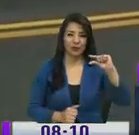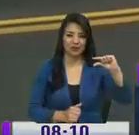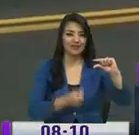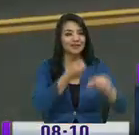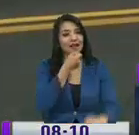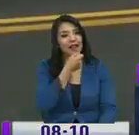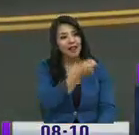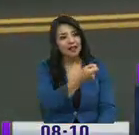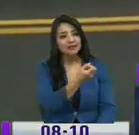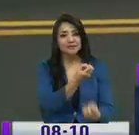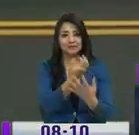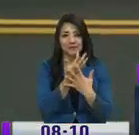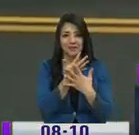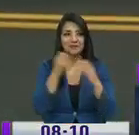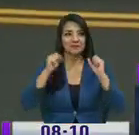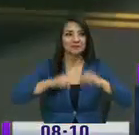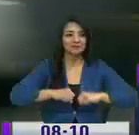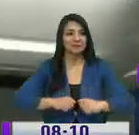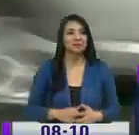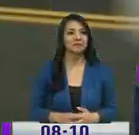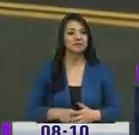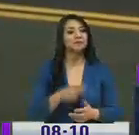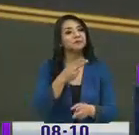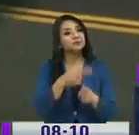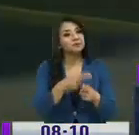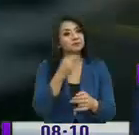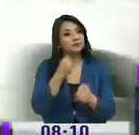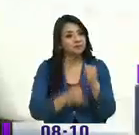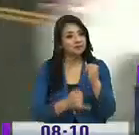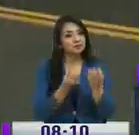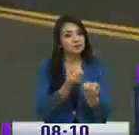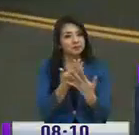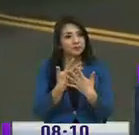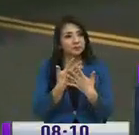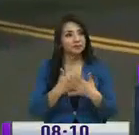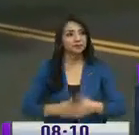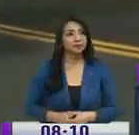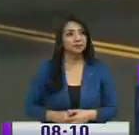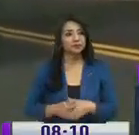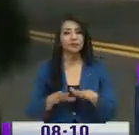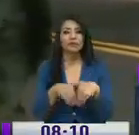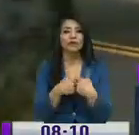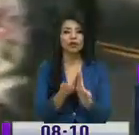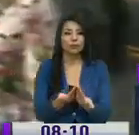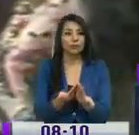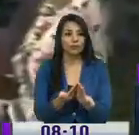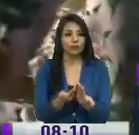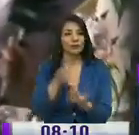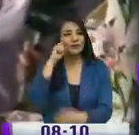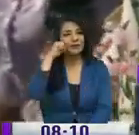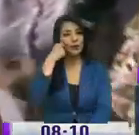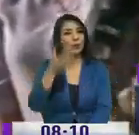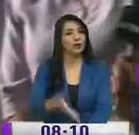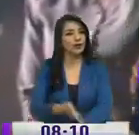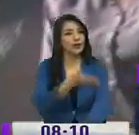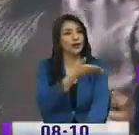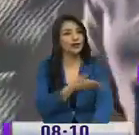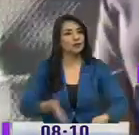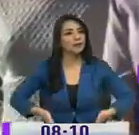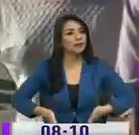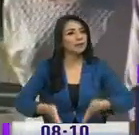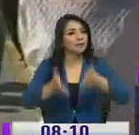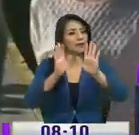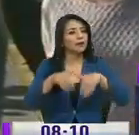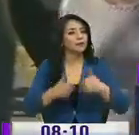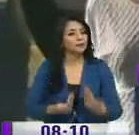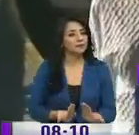para que nos dé el sol, eso ahí, perfecto. Ayúdeme con su nombre y apellido y coménteme cómo se encontraba, más bien recuérdenos cómo se encontraba esta vía antes